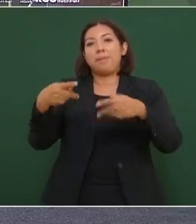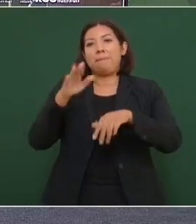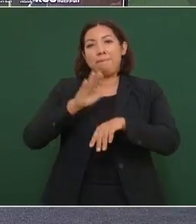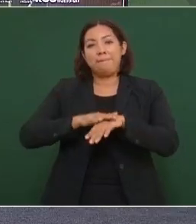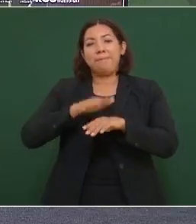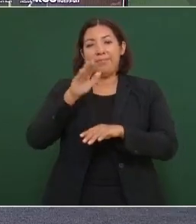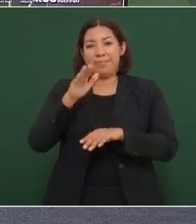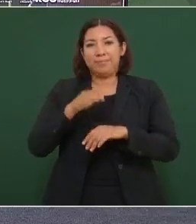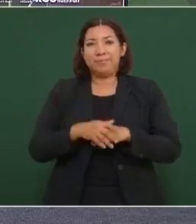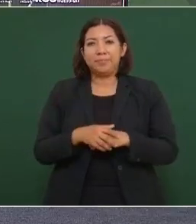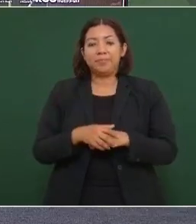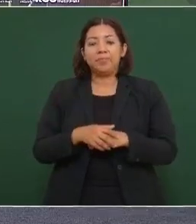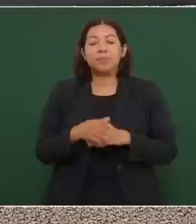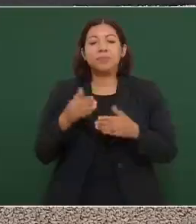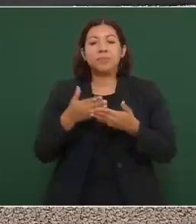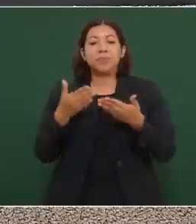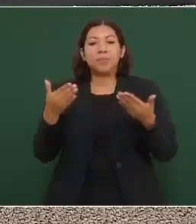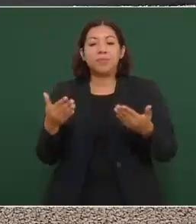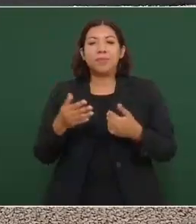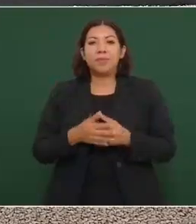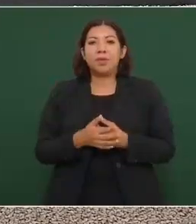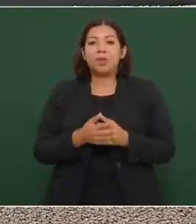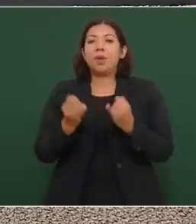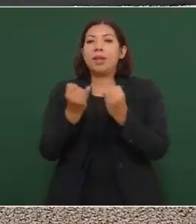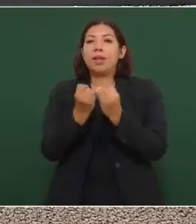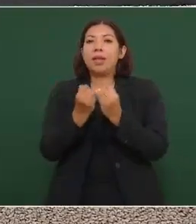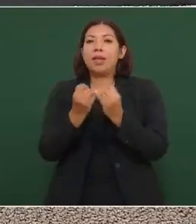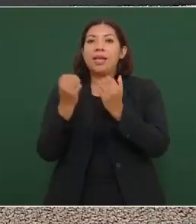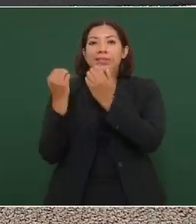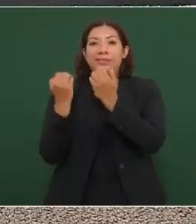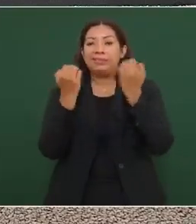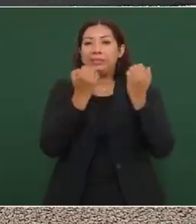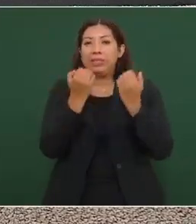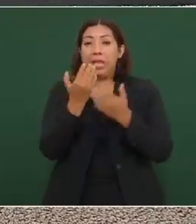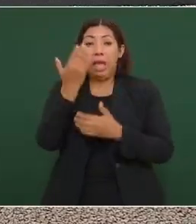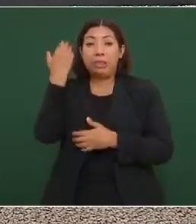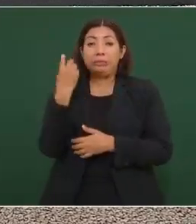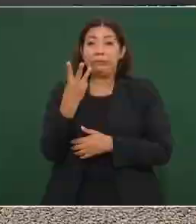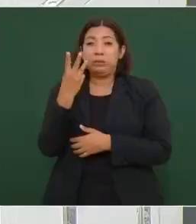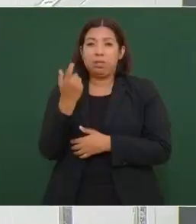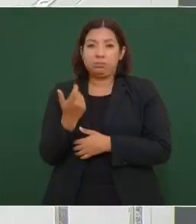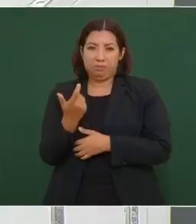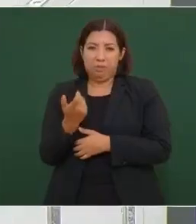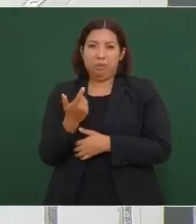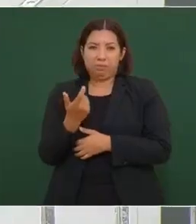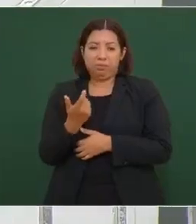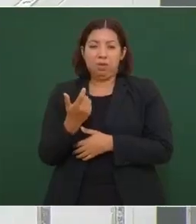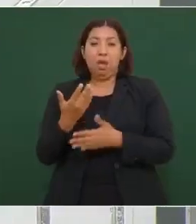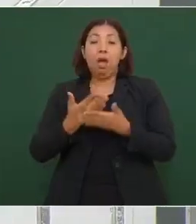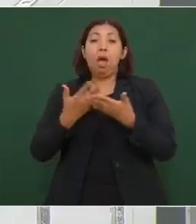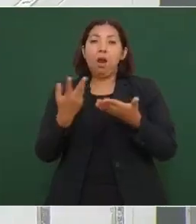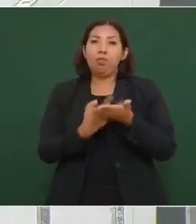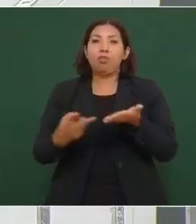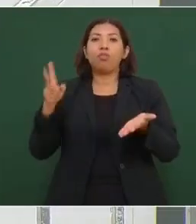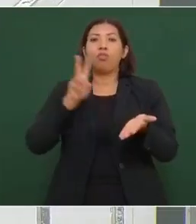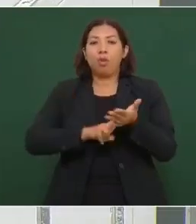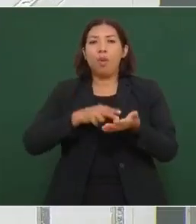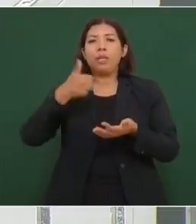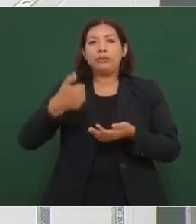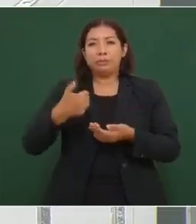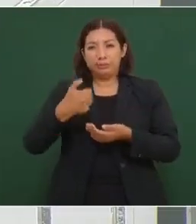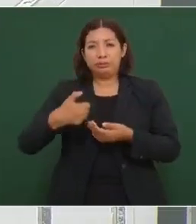favor. Y otro ejemplo es la vinculación que logramos con la sandía. La pagaban a 3 pesos, lo están vendiendo prácticamente al doble, con una